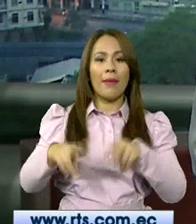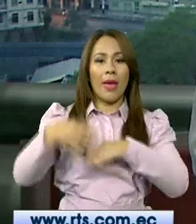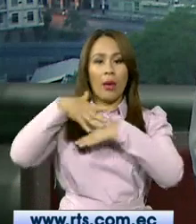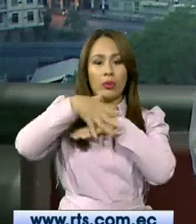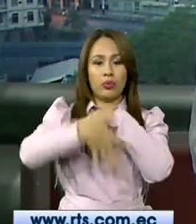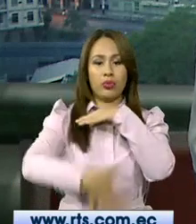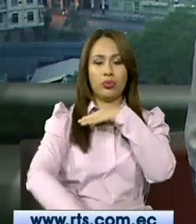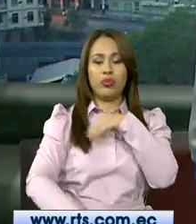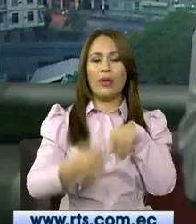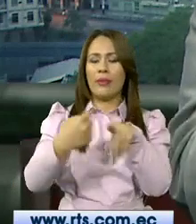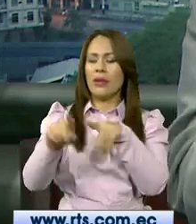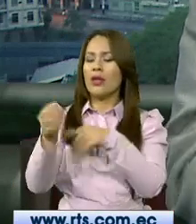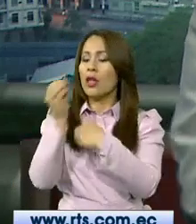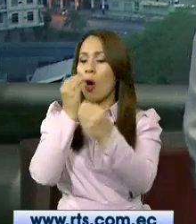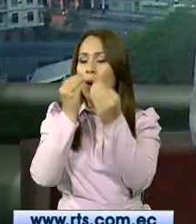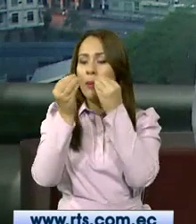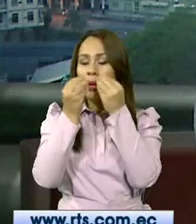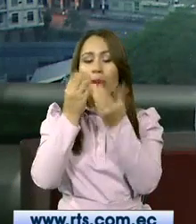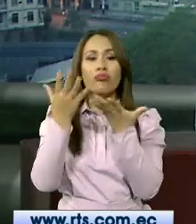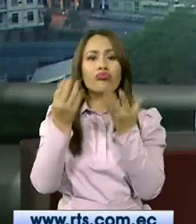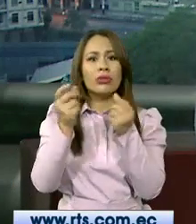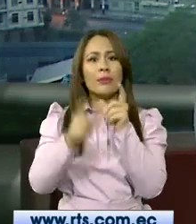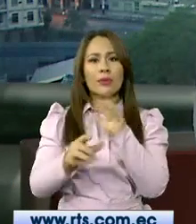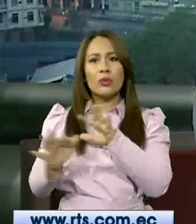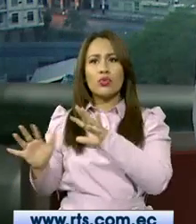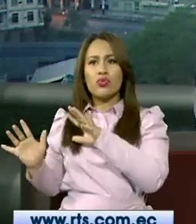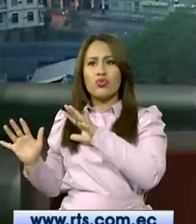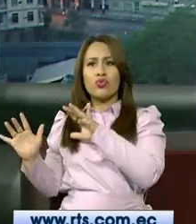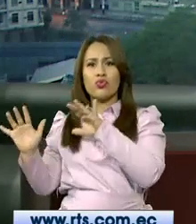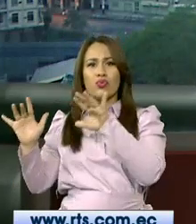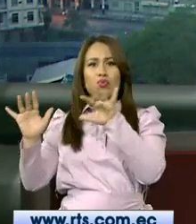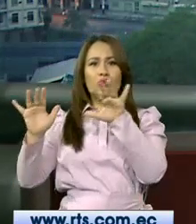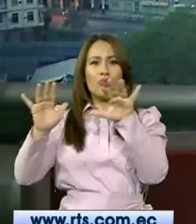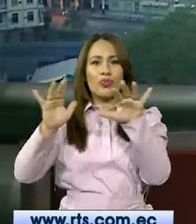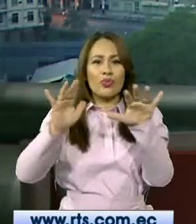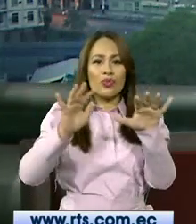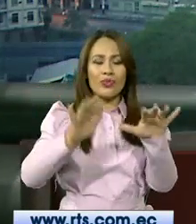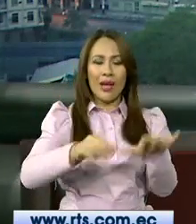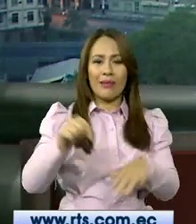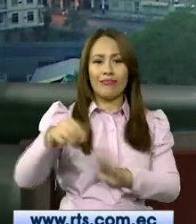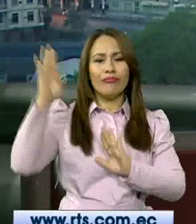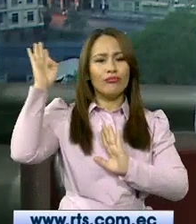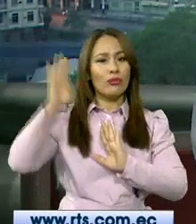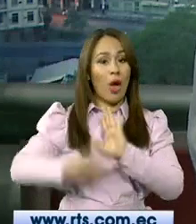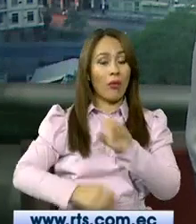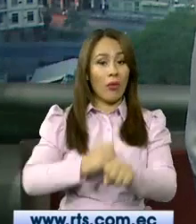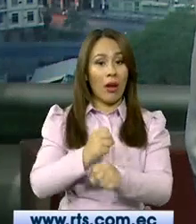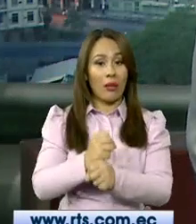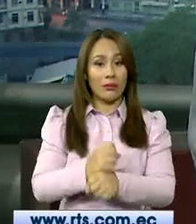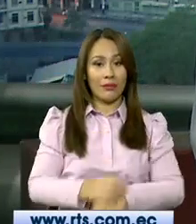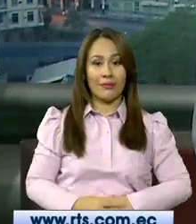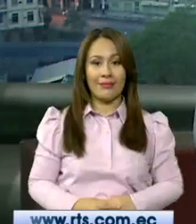gastronomía. Todo esto atrae a turistas nacionales y extranjeros durante todo el año. Veamos.